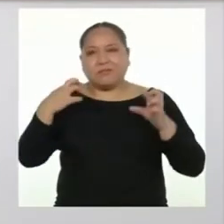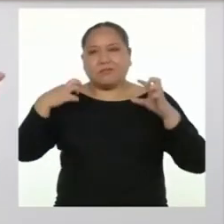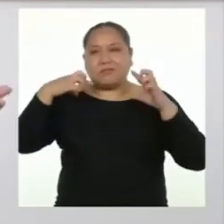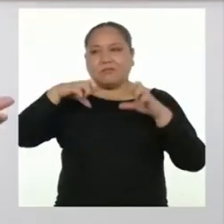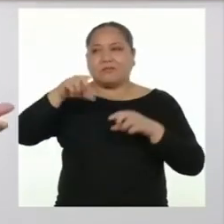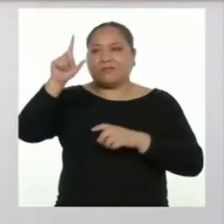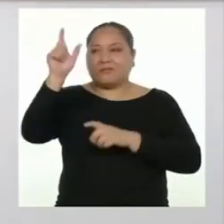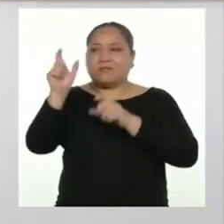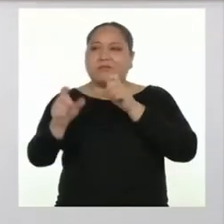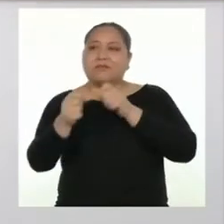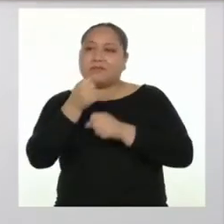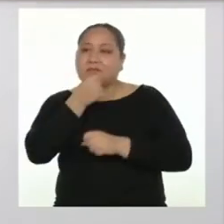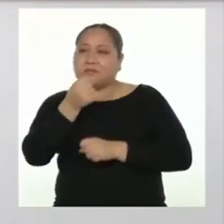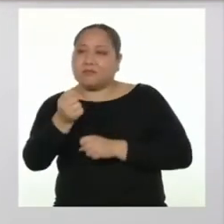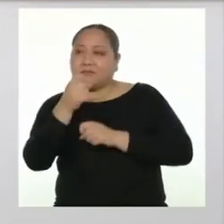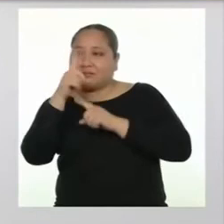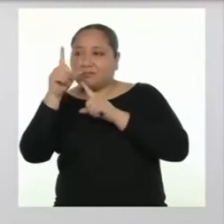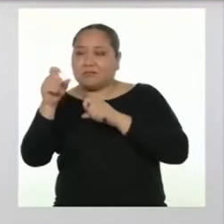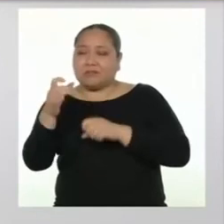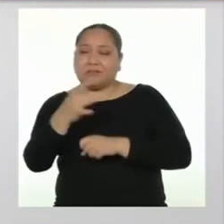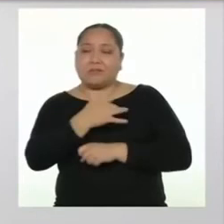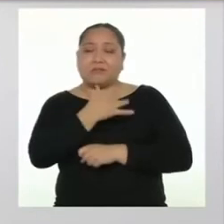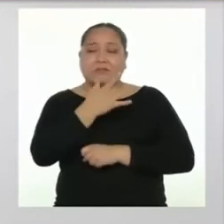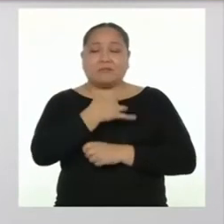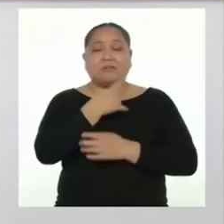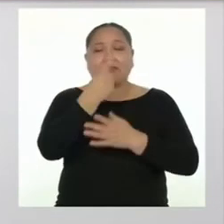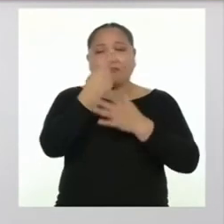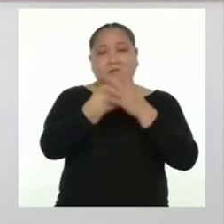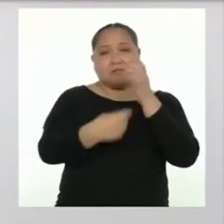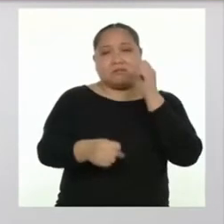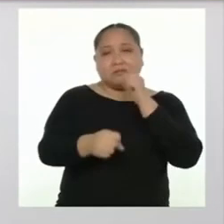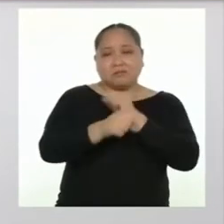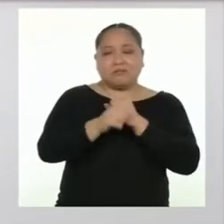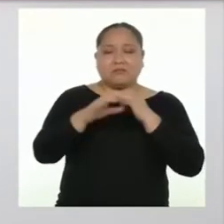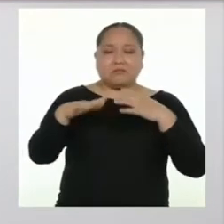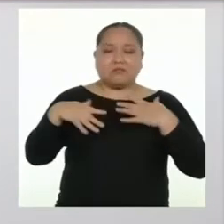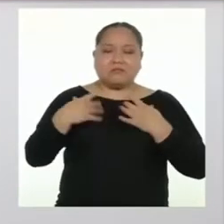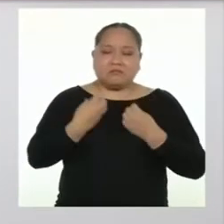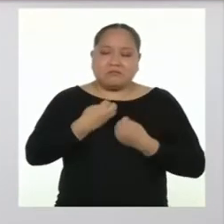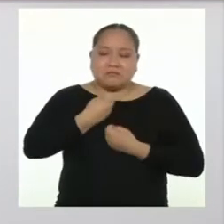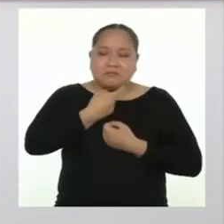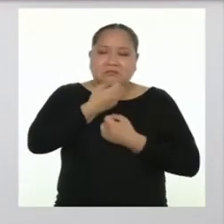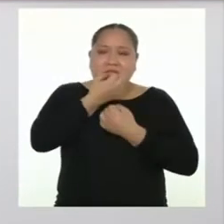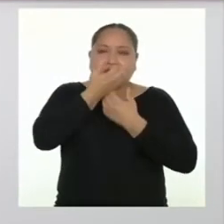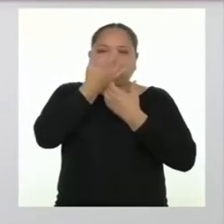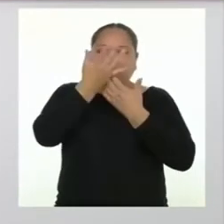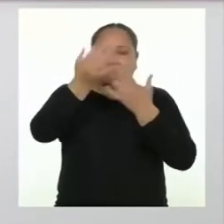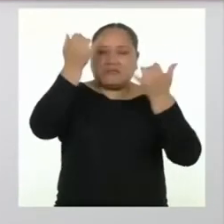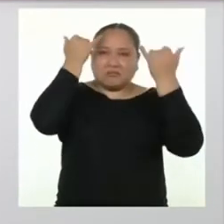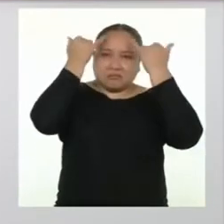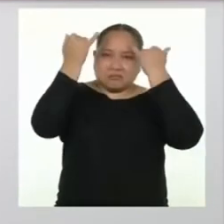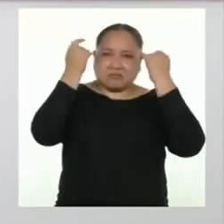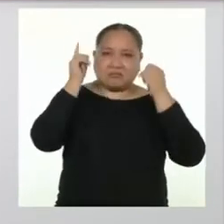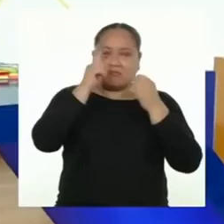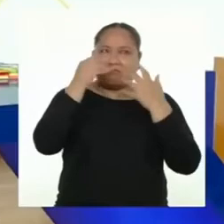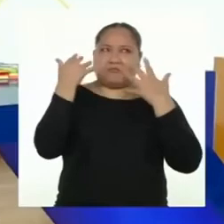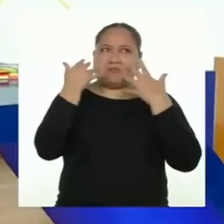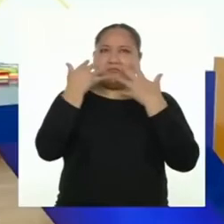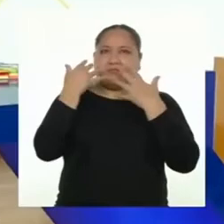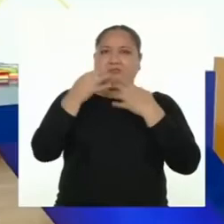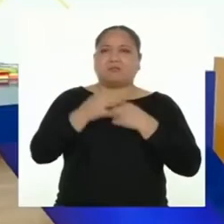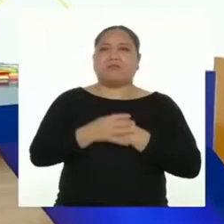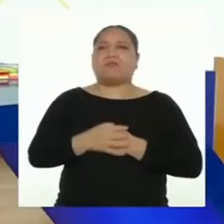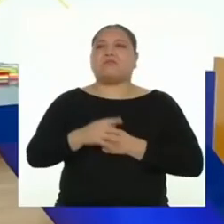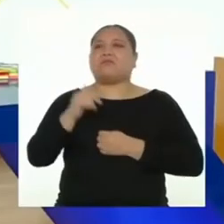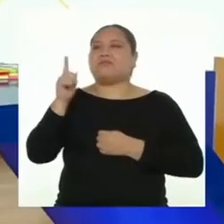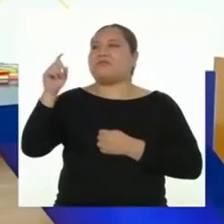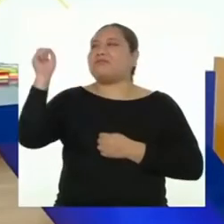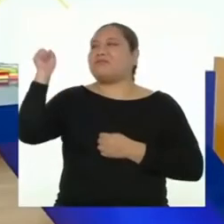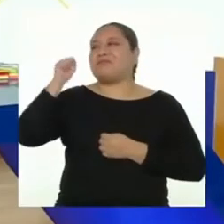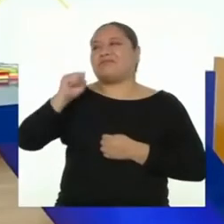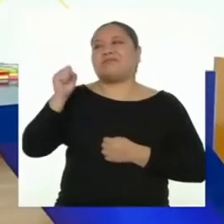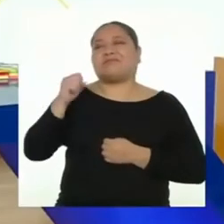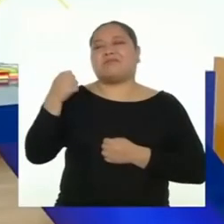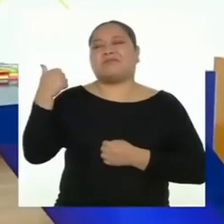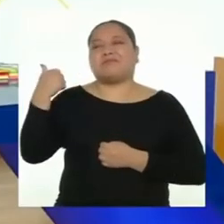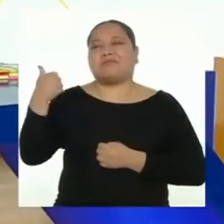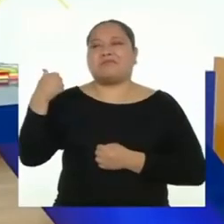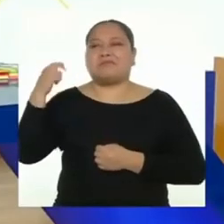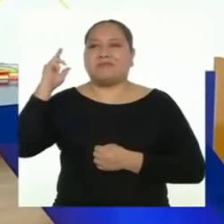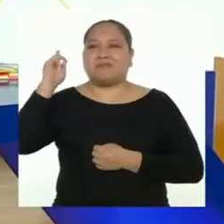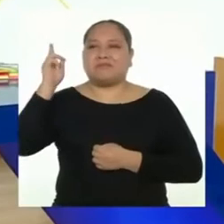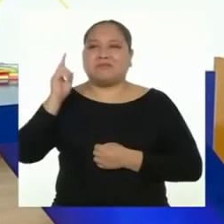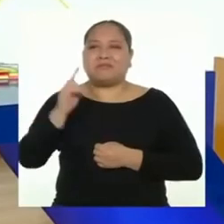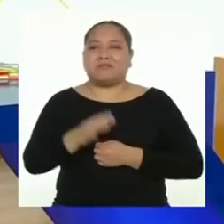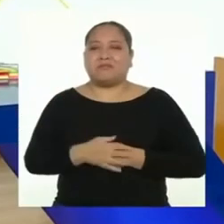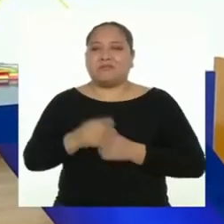permitirá que la persona entrevistada se sienta en confianza y pueda expresar sus ideas sin temores. Eso de todas maneras,